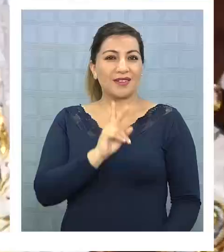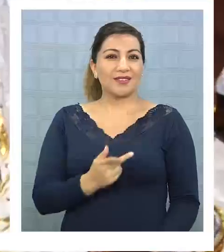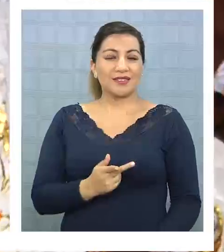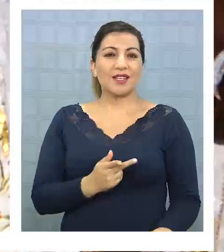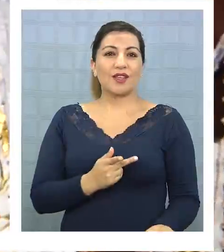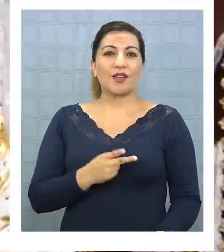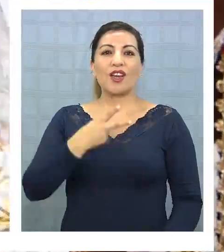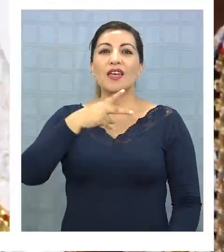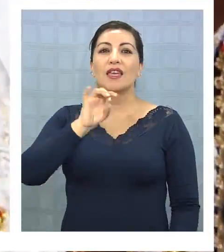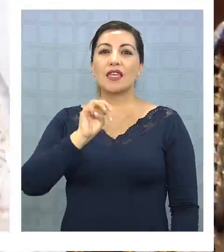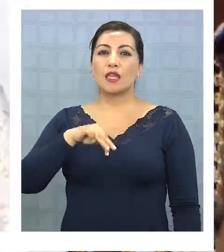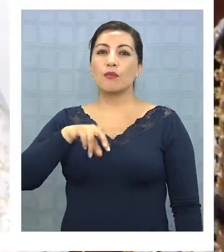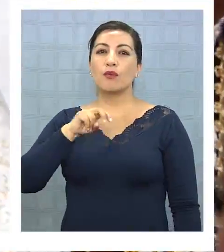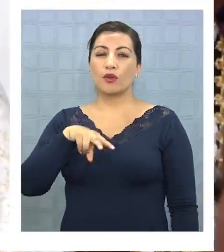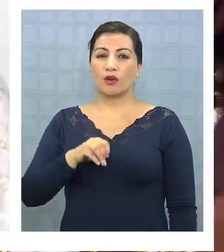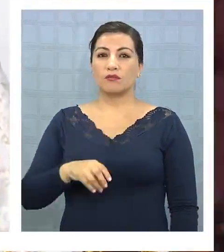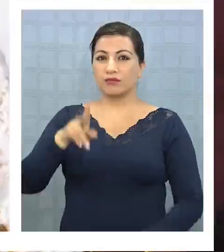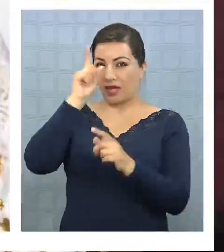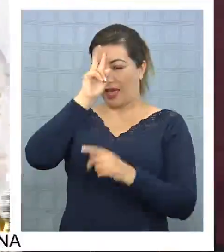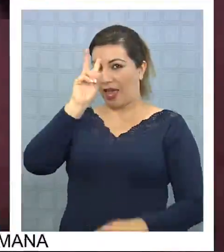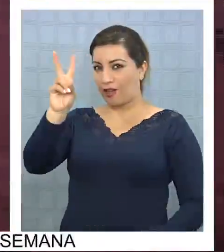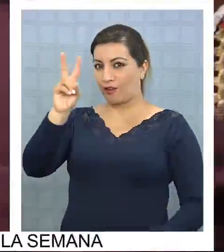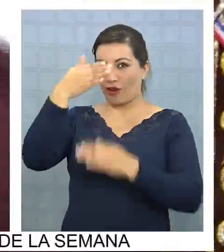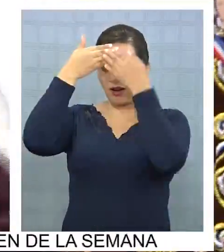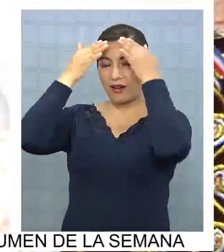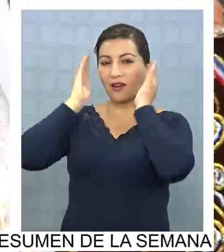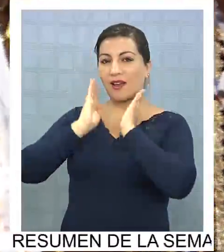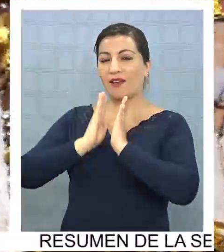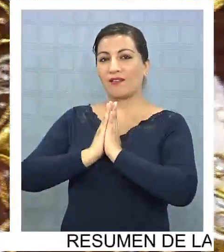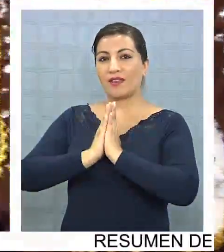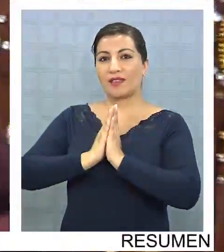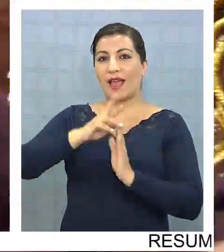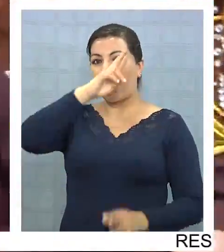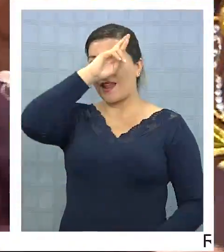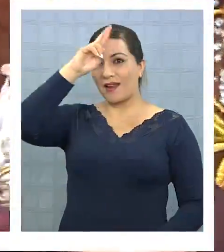himno en honor a la chinita, la reina Tamaruga.